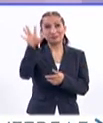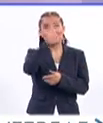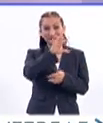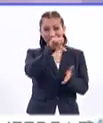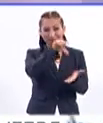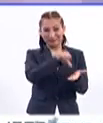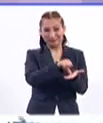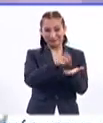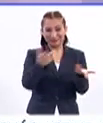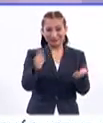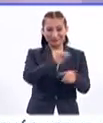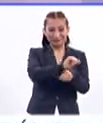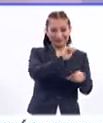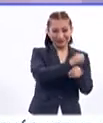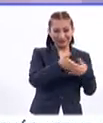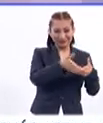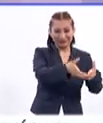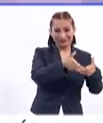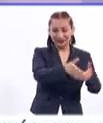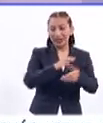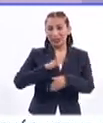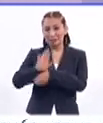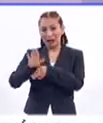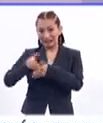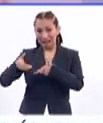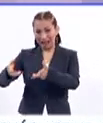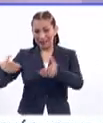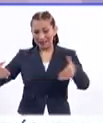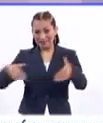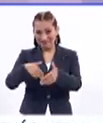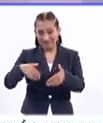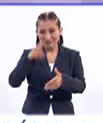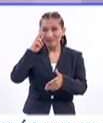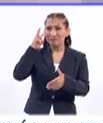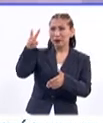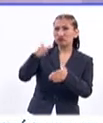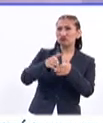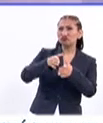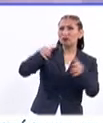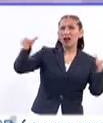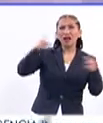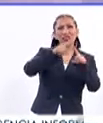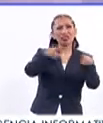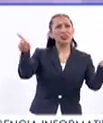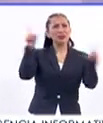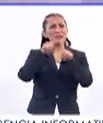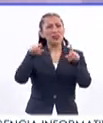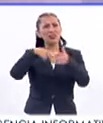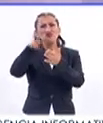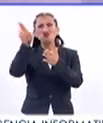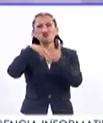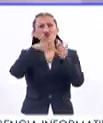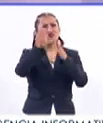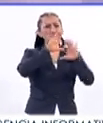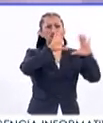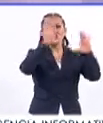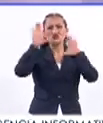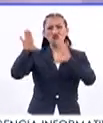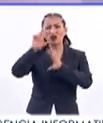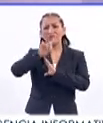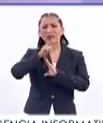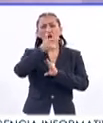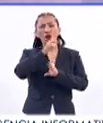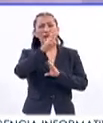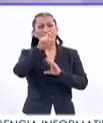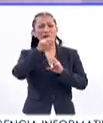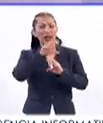en el centro entre Argentina y Brasil, logra ver una infinidad de murales, por ejemplo, de Diego